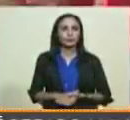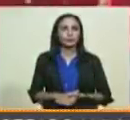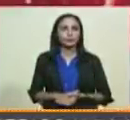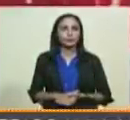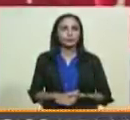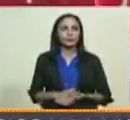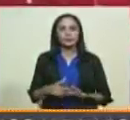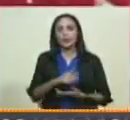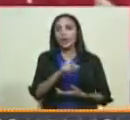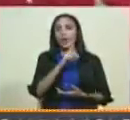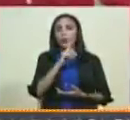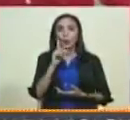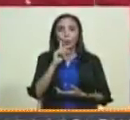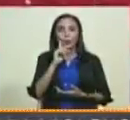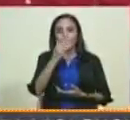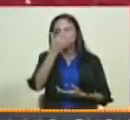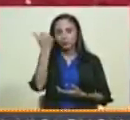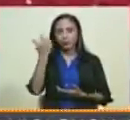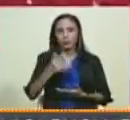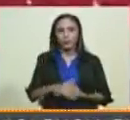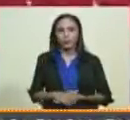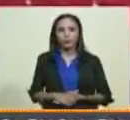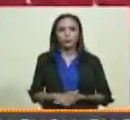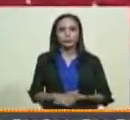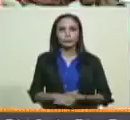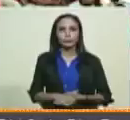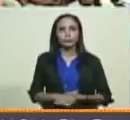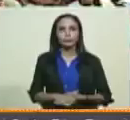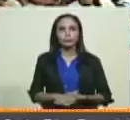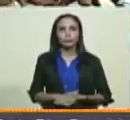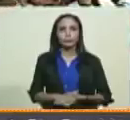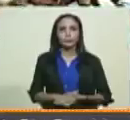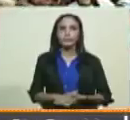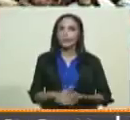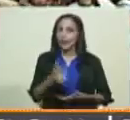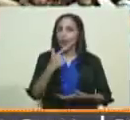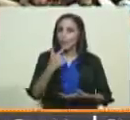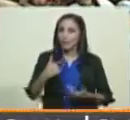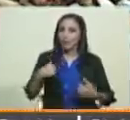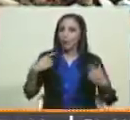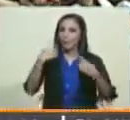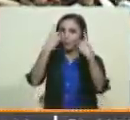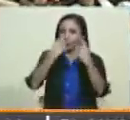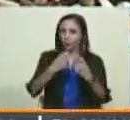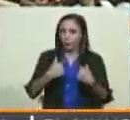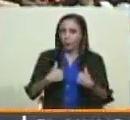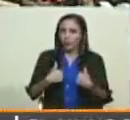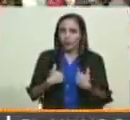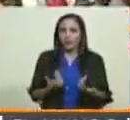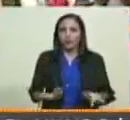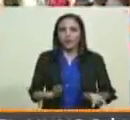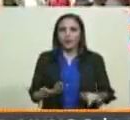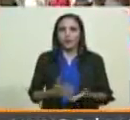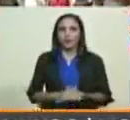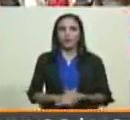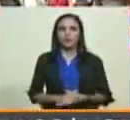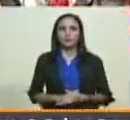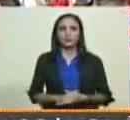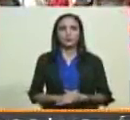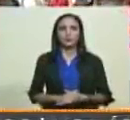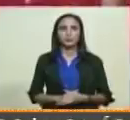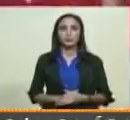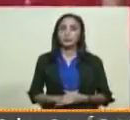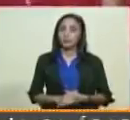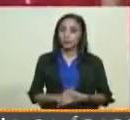¿cómo es que se llama? Se me olvidó el apellido, Newman, me preguntó en una rueda de prensa, allá